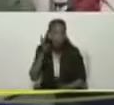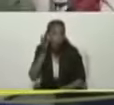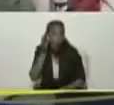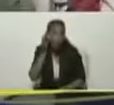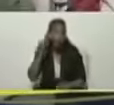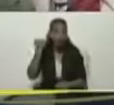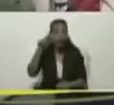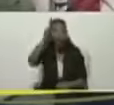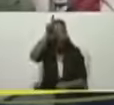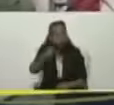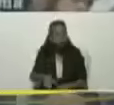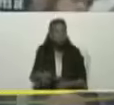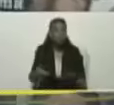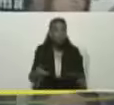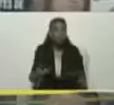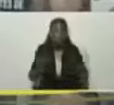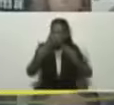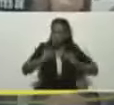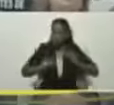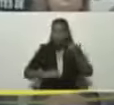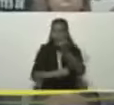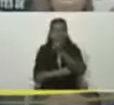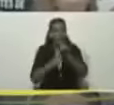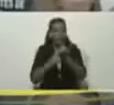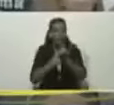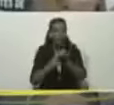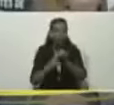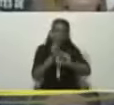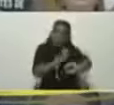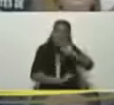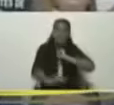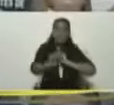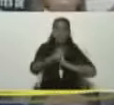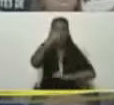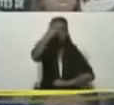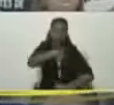tienen en mí un defensor,